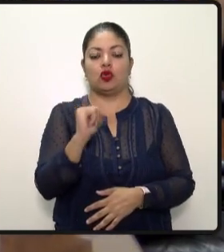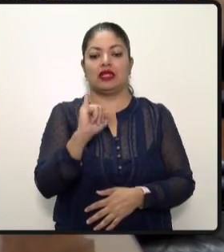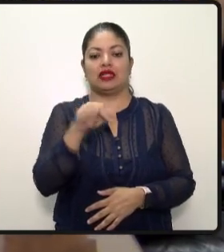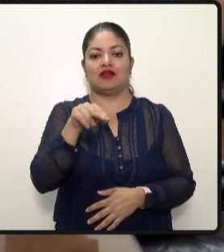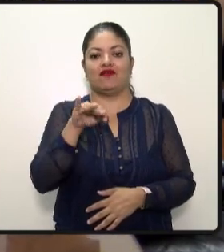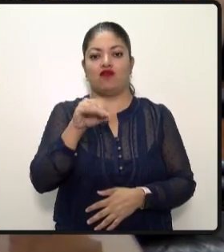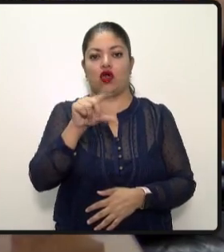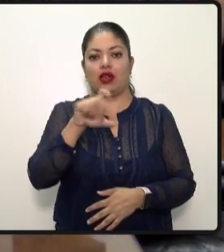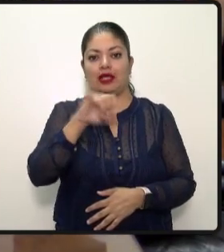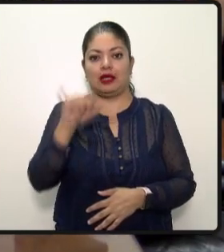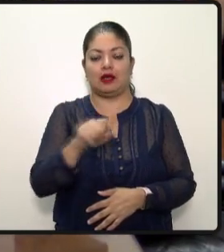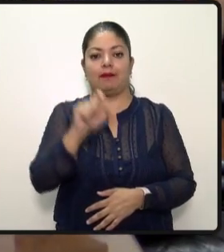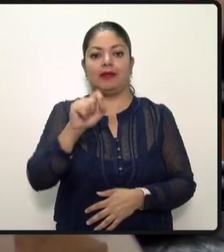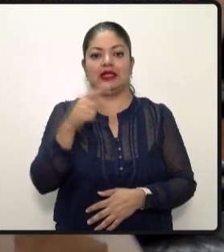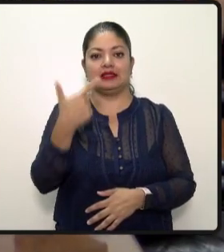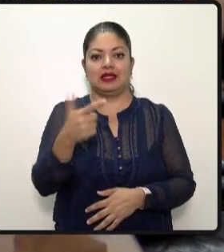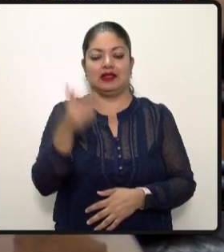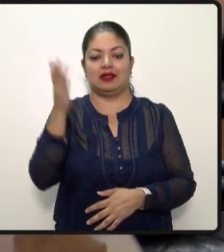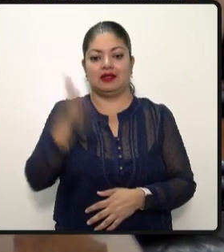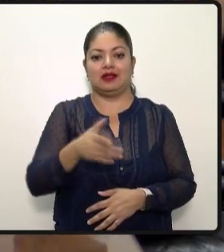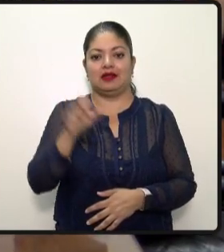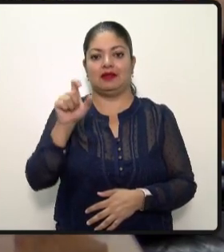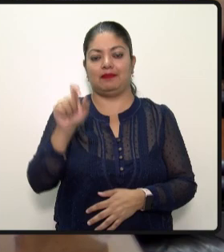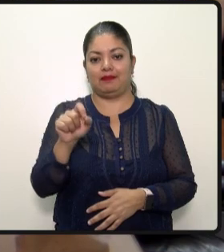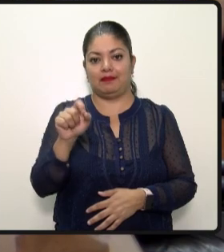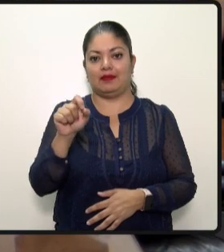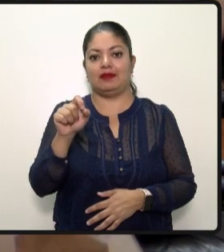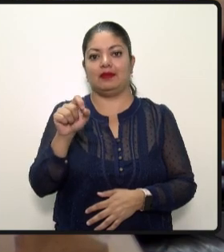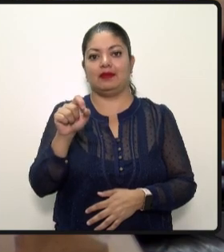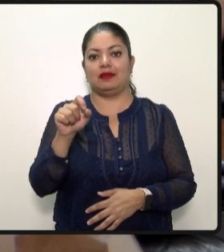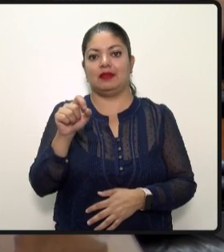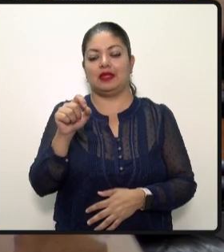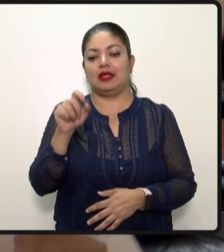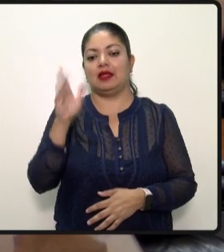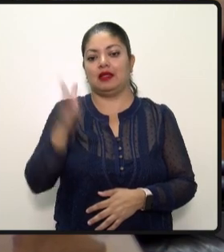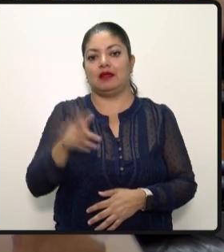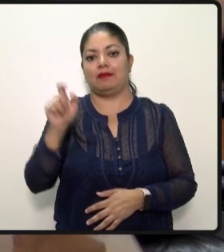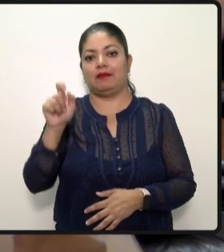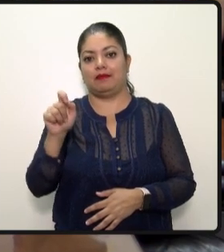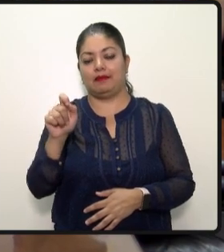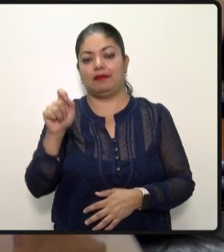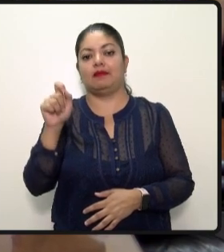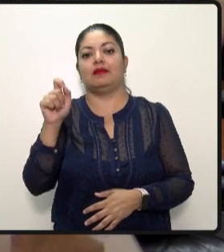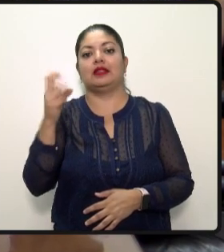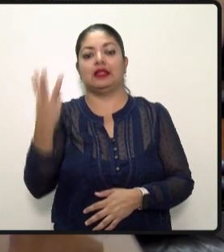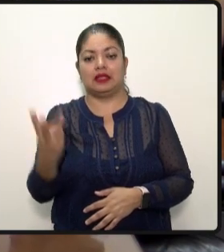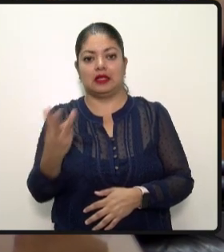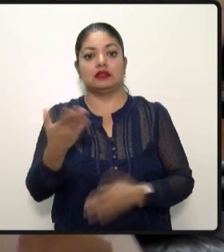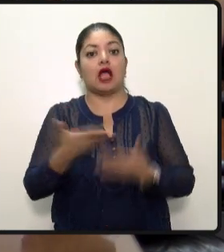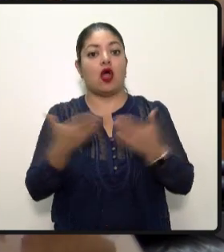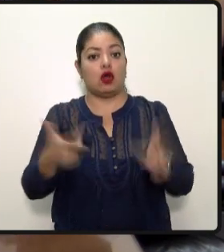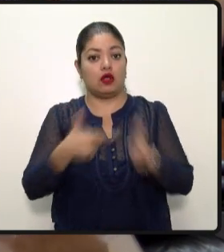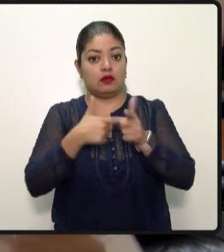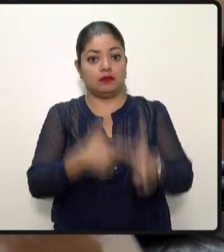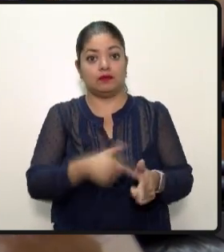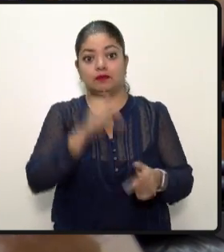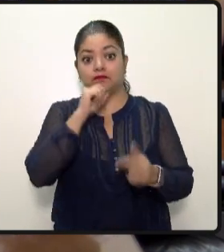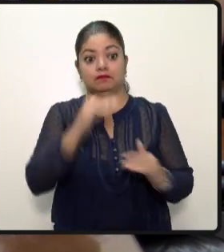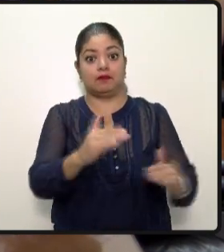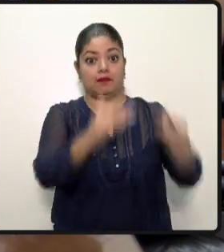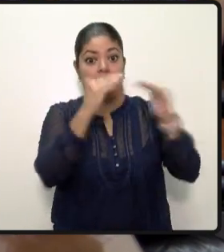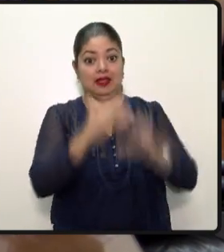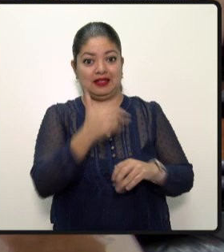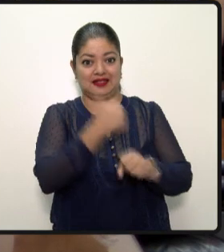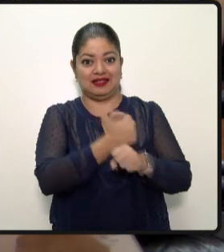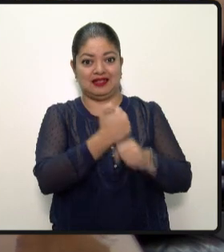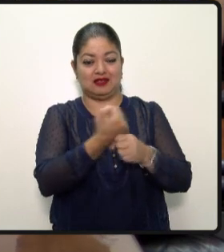marcado con el 2720, diagonal 63ª legislatura. Continuando con la sesión y para desahogar el sexto punto del orden del